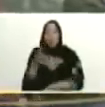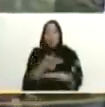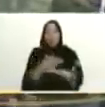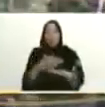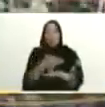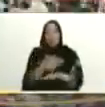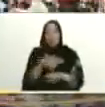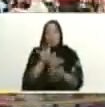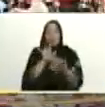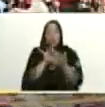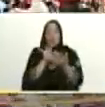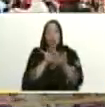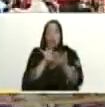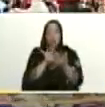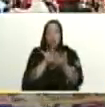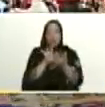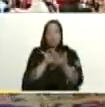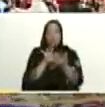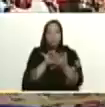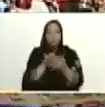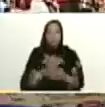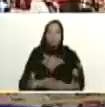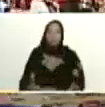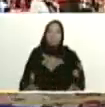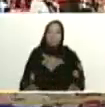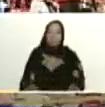gobierno directo,